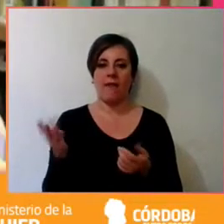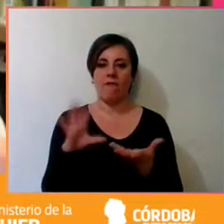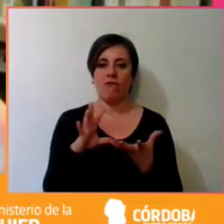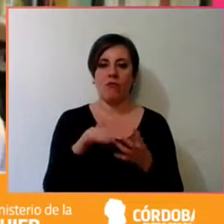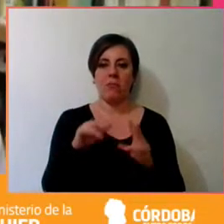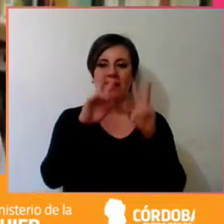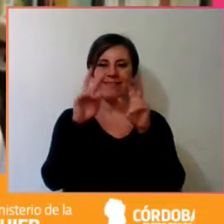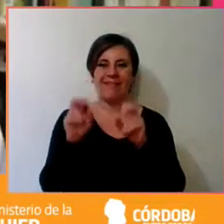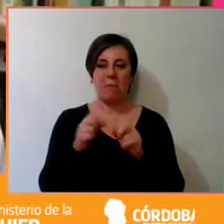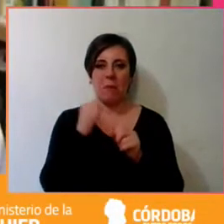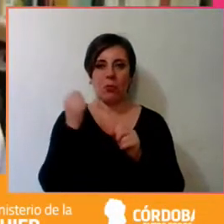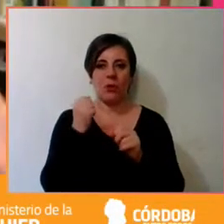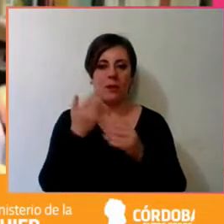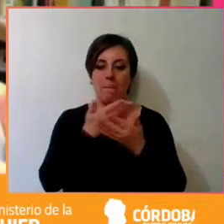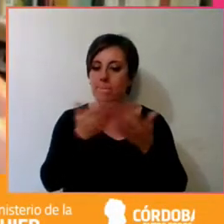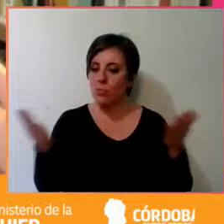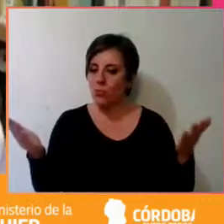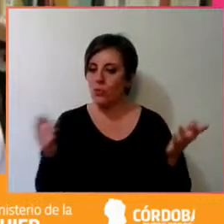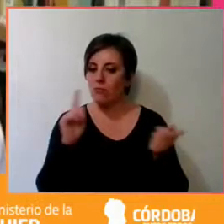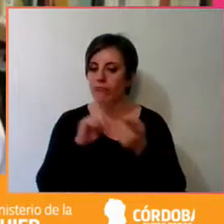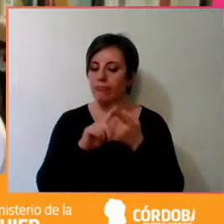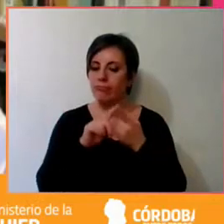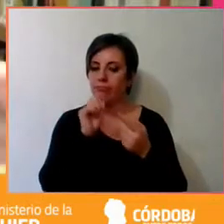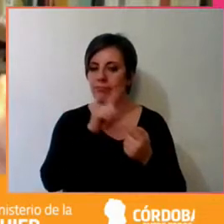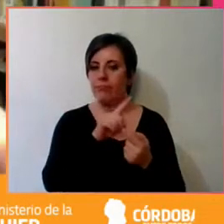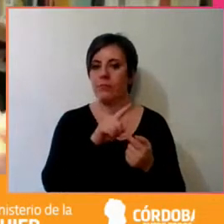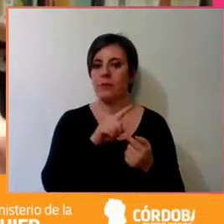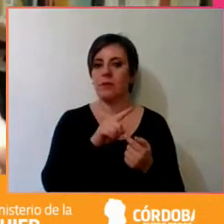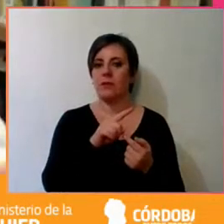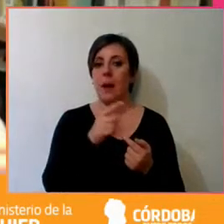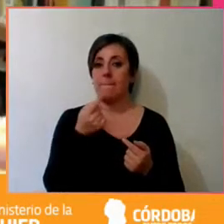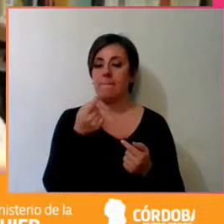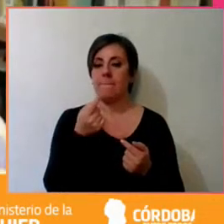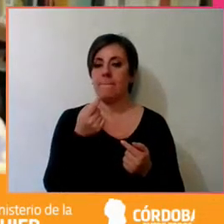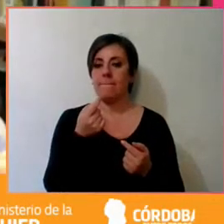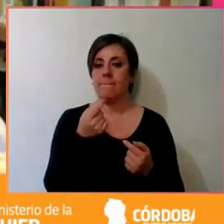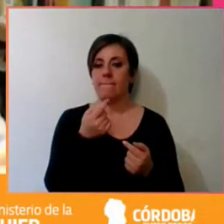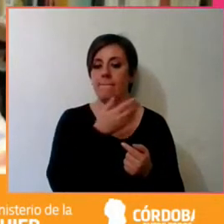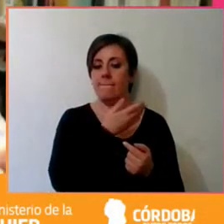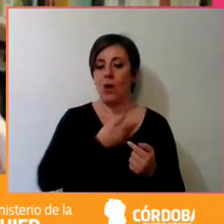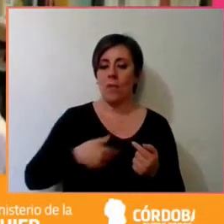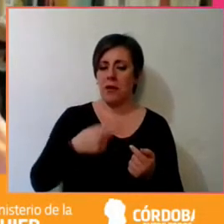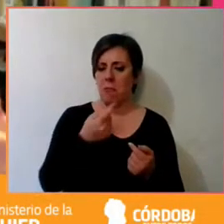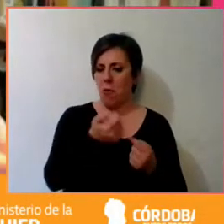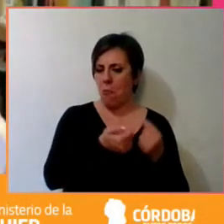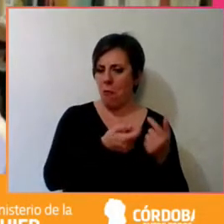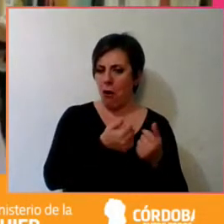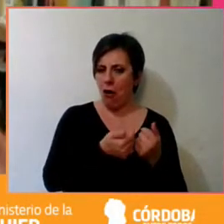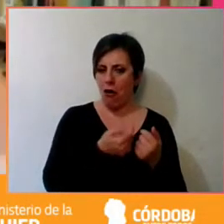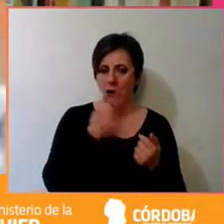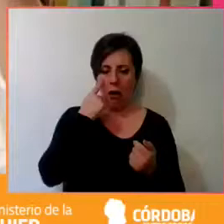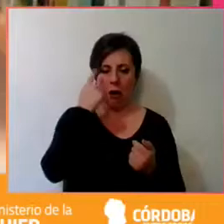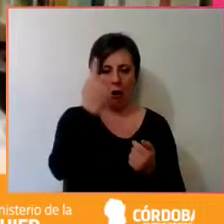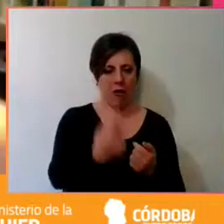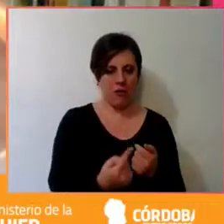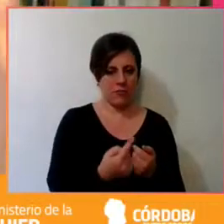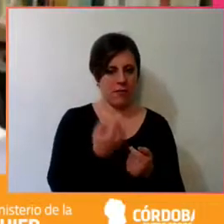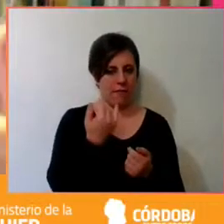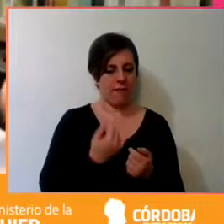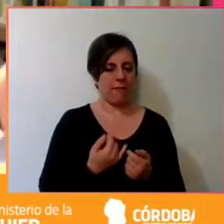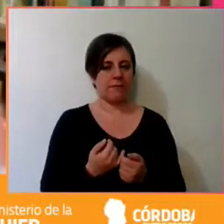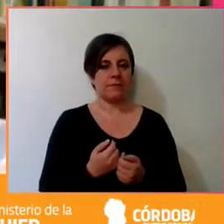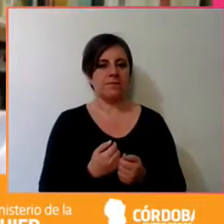que ver con un tema que muy pocos gobiernos quieren reconocer y que